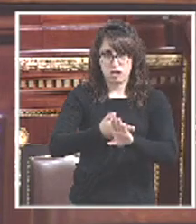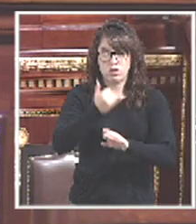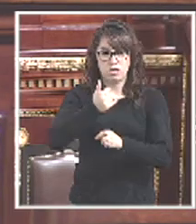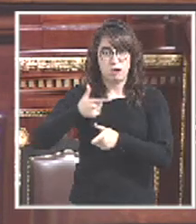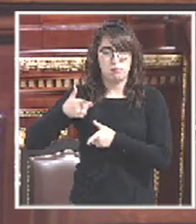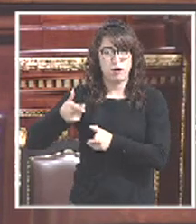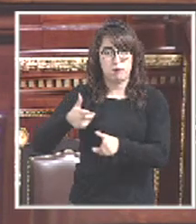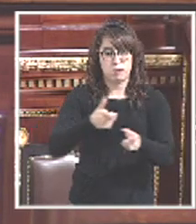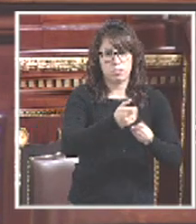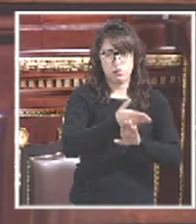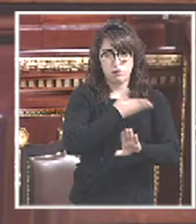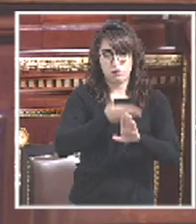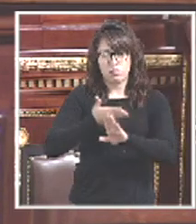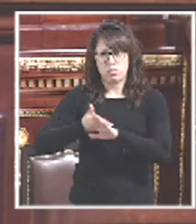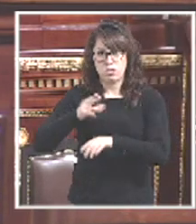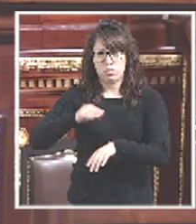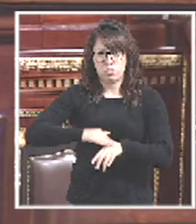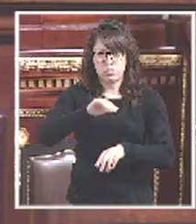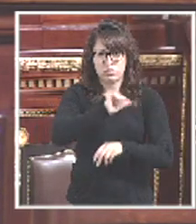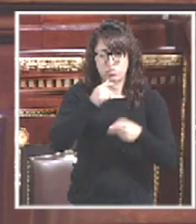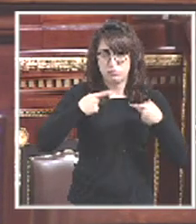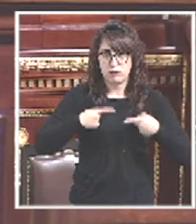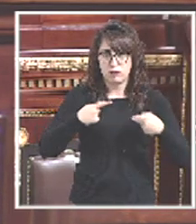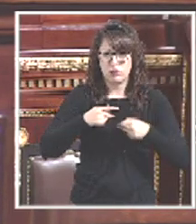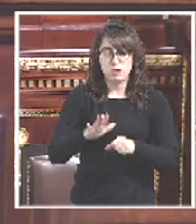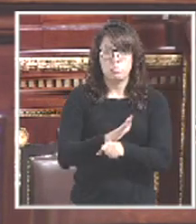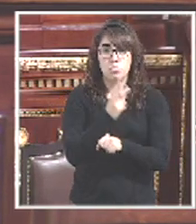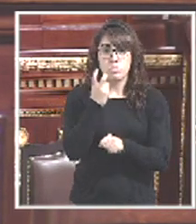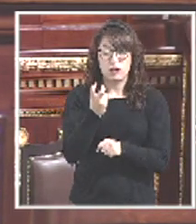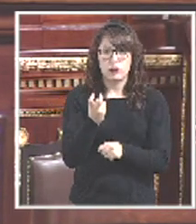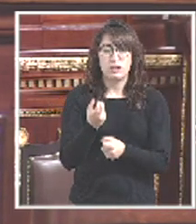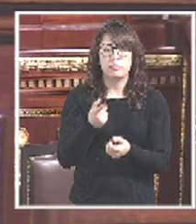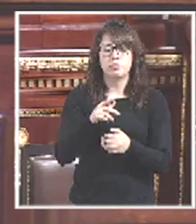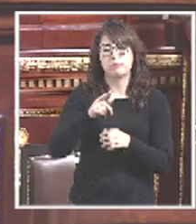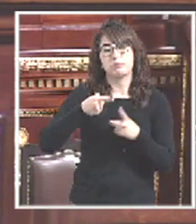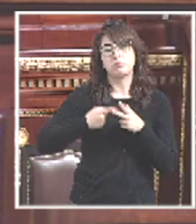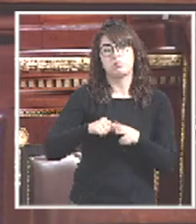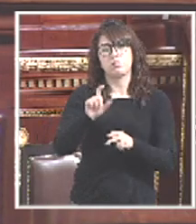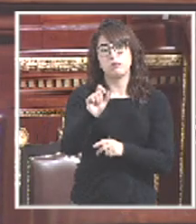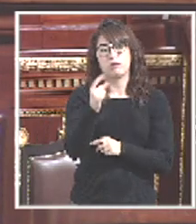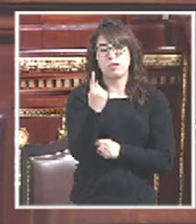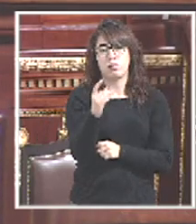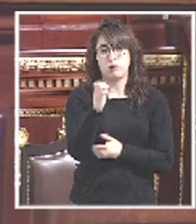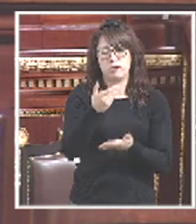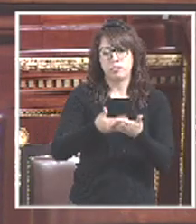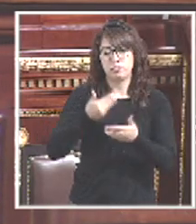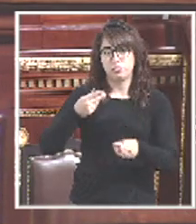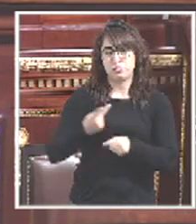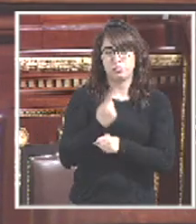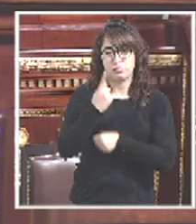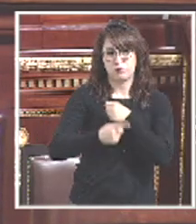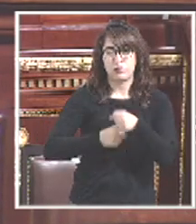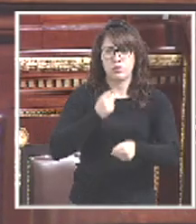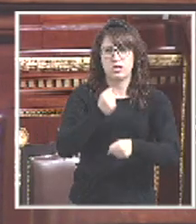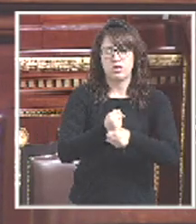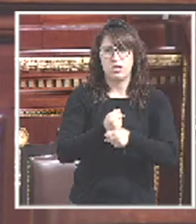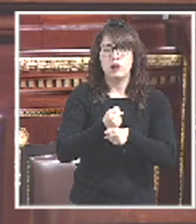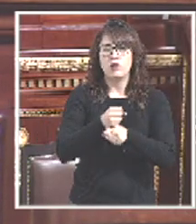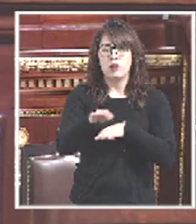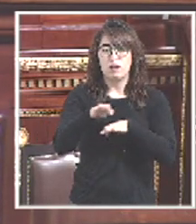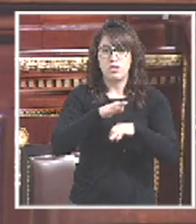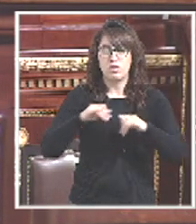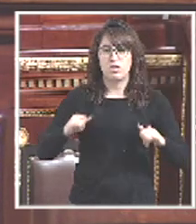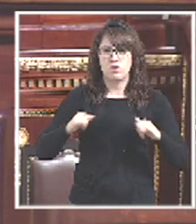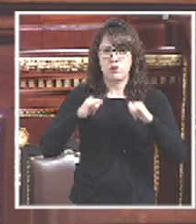el uso de armas de fuego. Es por esto que emprendió desde el 21 de enero del año pasado la acción institucional Sí